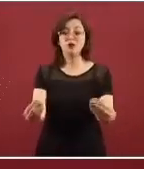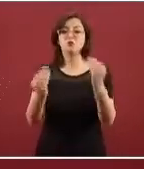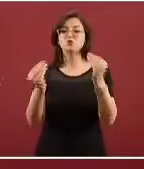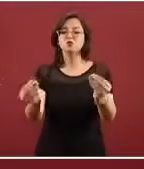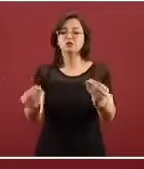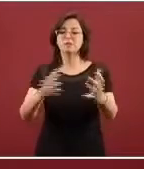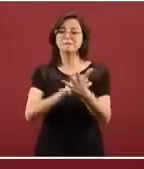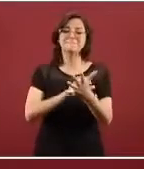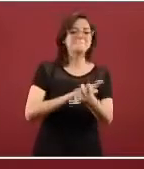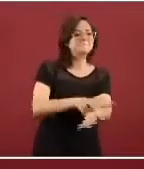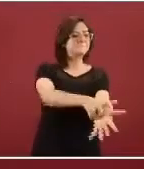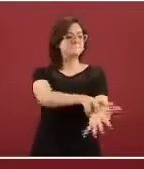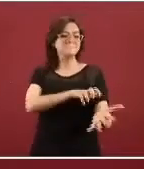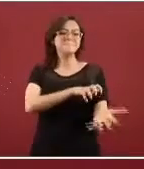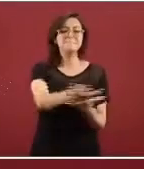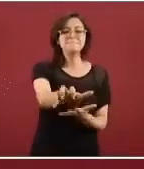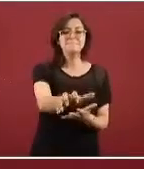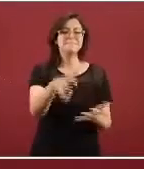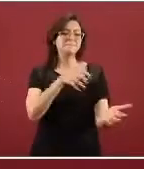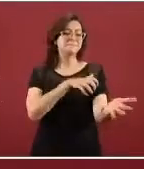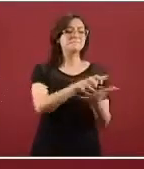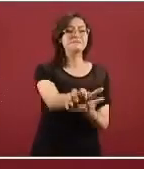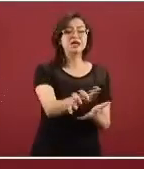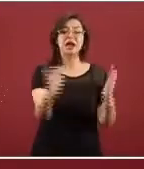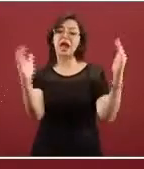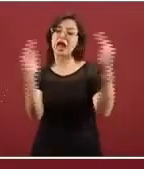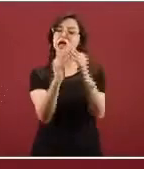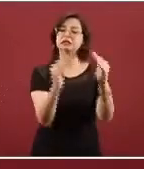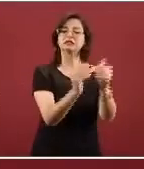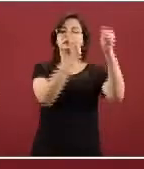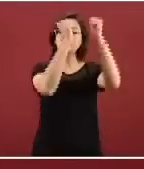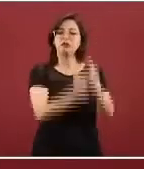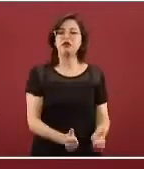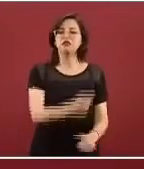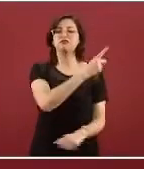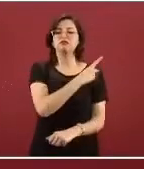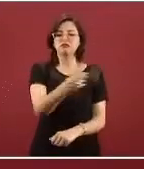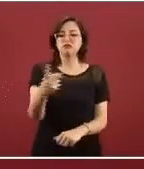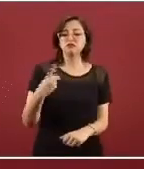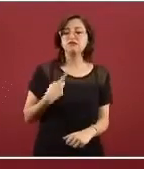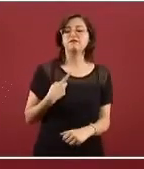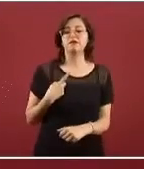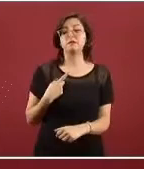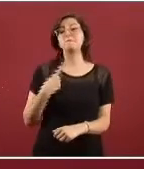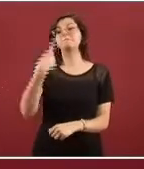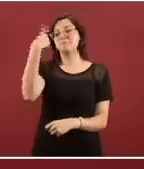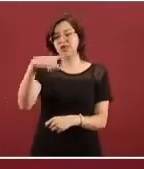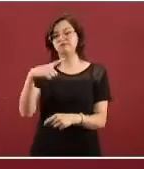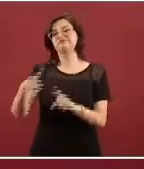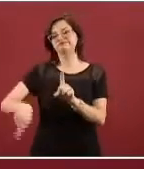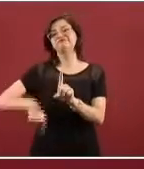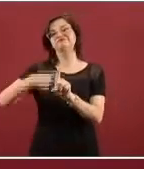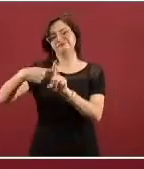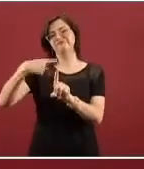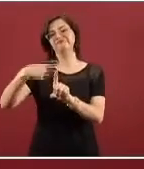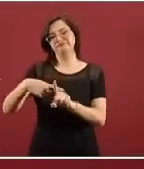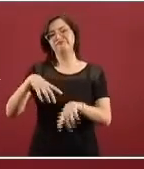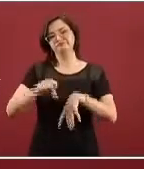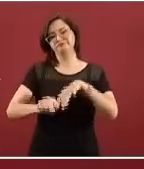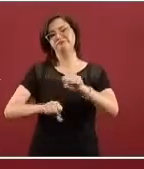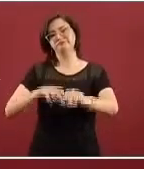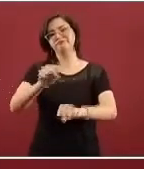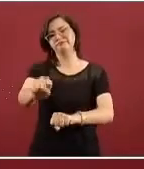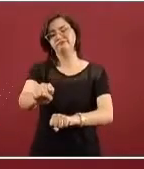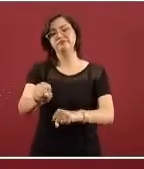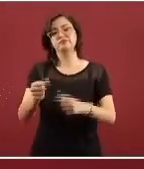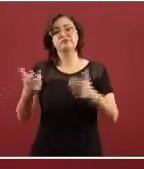Millones de personas tienen que restringir su movilidad para que esto pueda tener un efecto positivo. Hemos enfatizado con